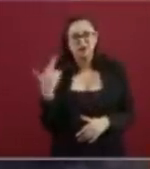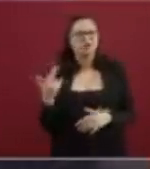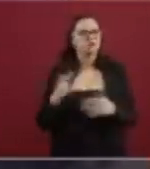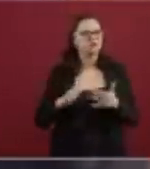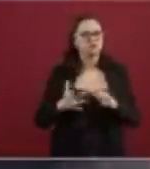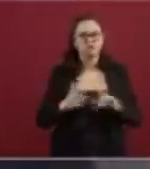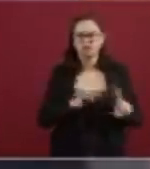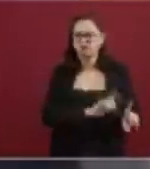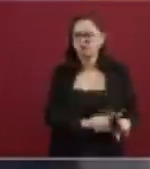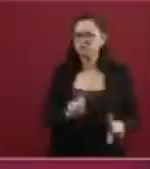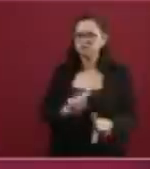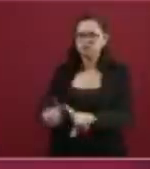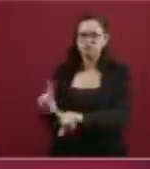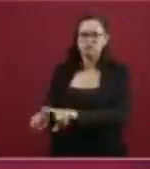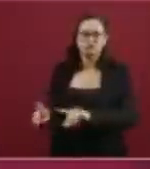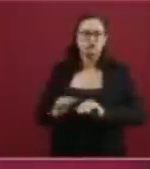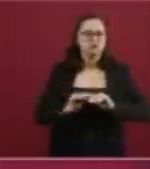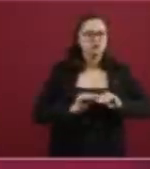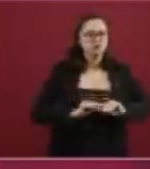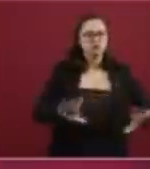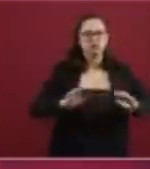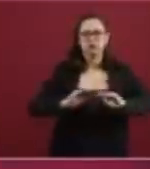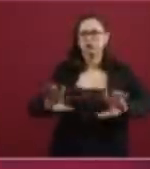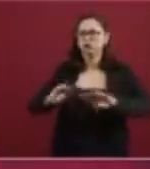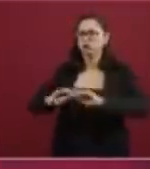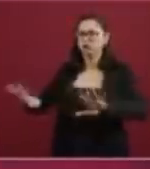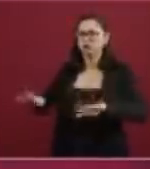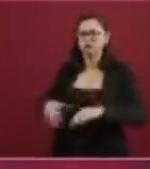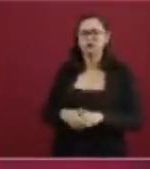ocupar los tiempos